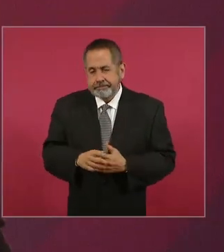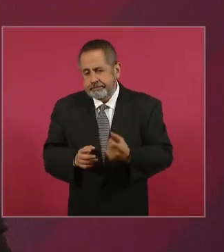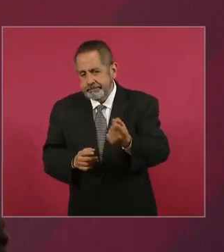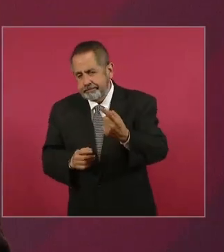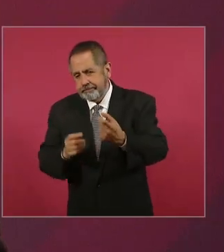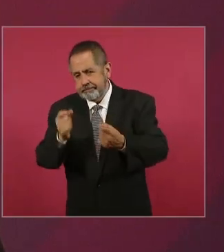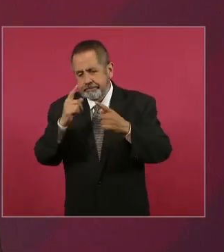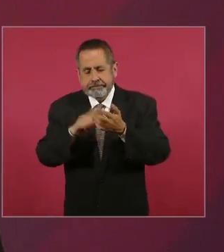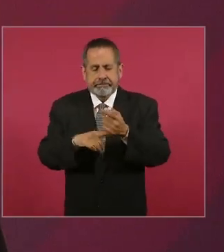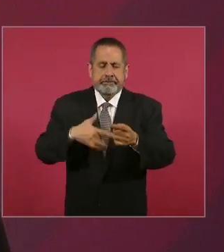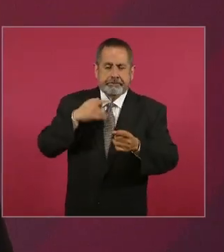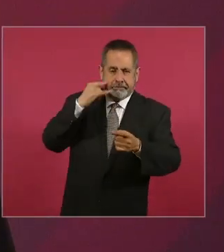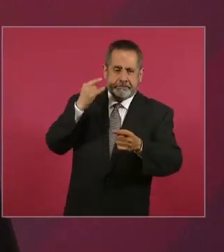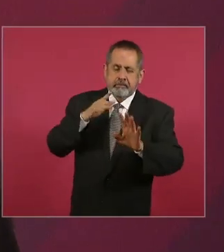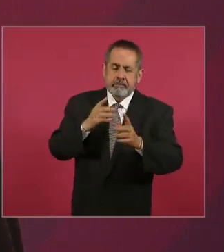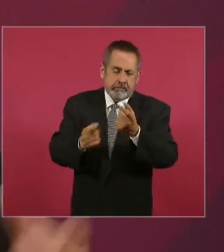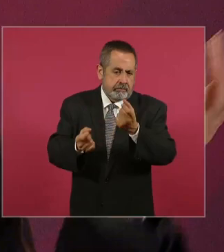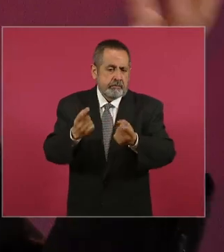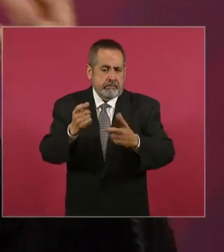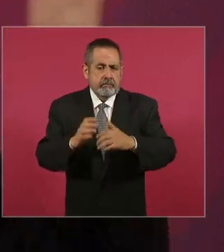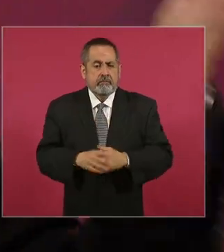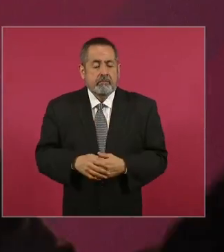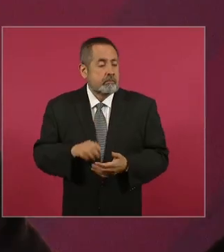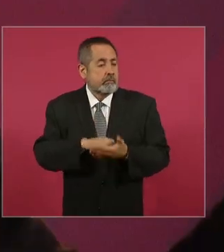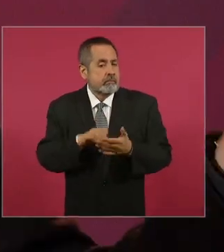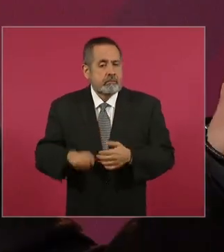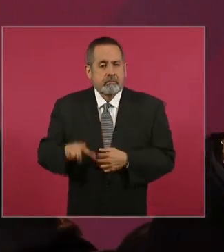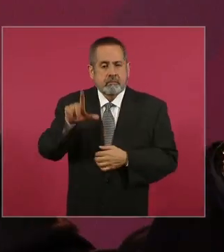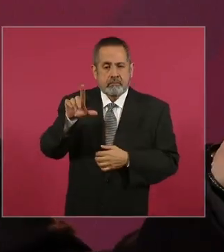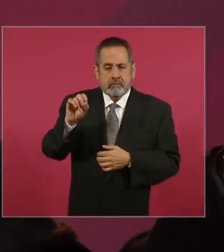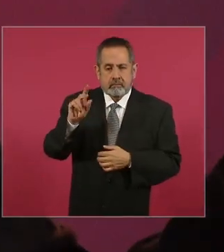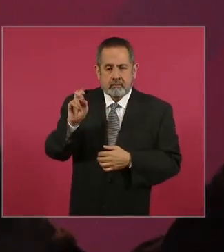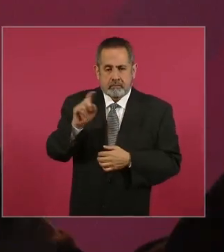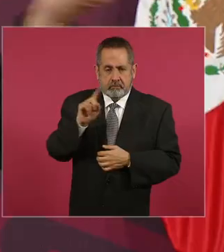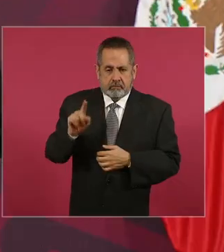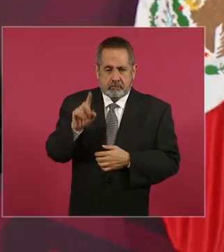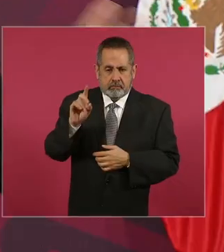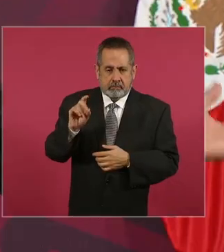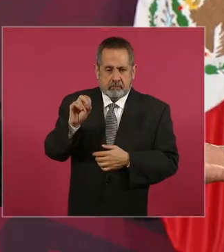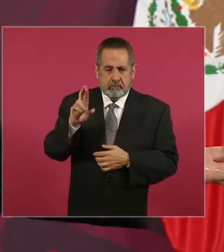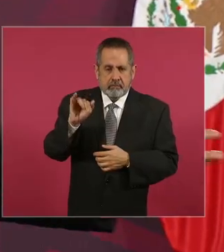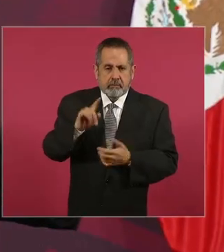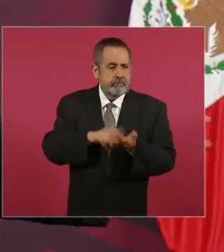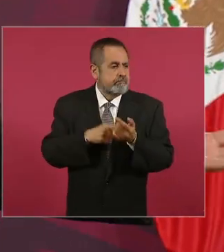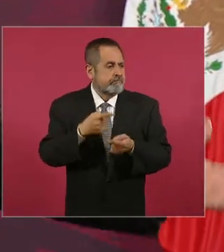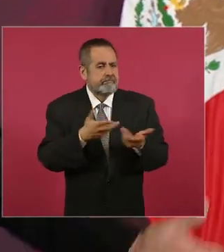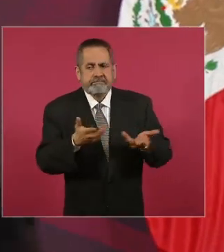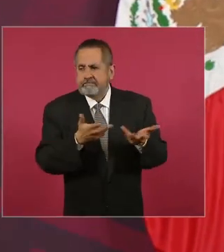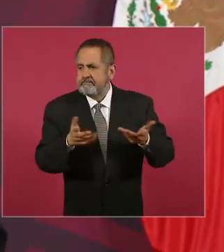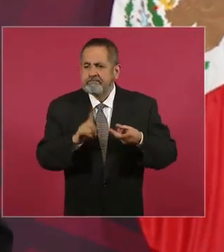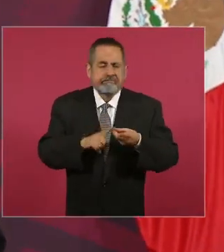a sentirse ofendidos. Pero López Dóriga, ¿en qué anda? Pues viendo